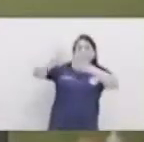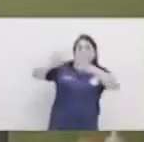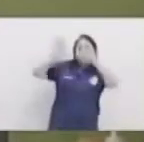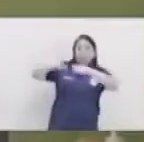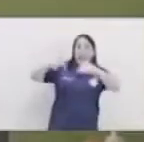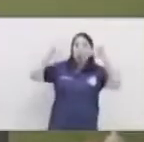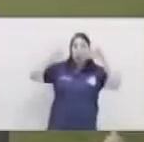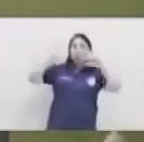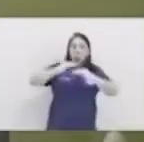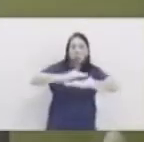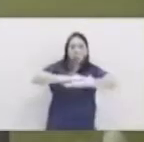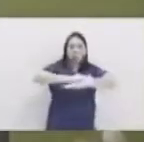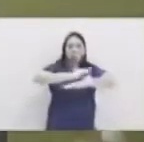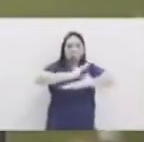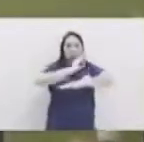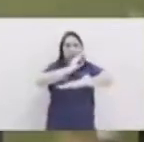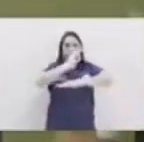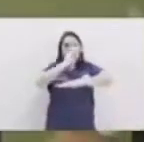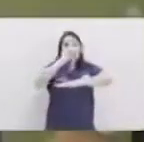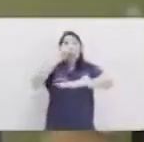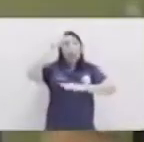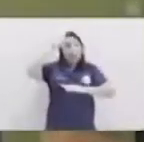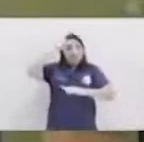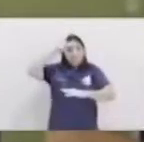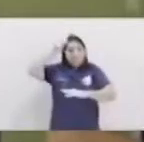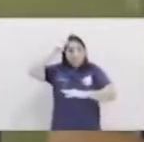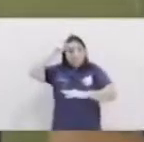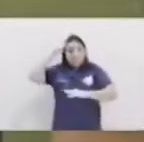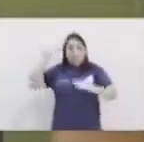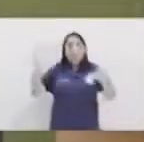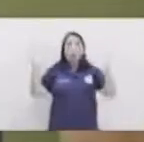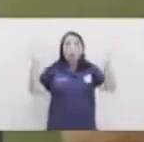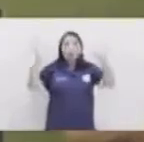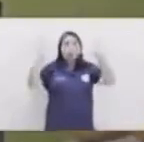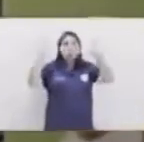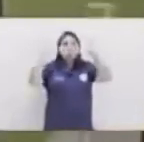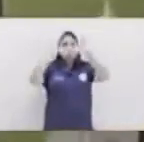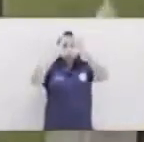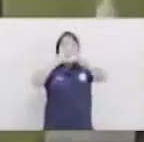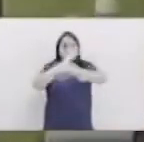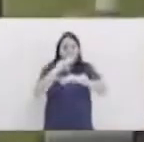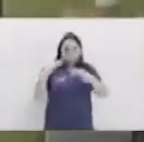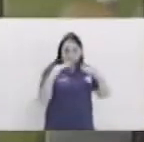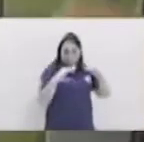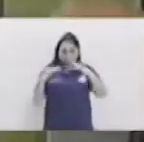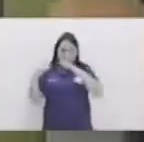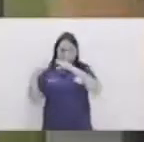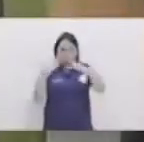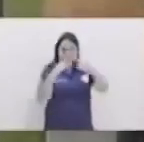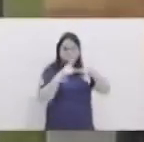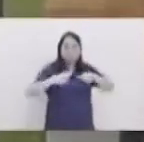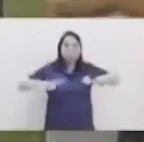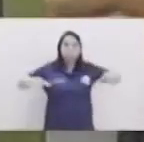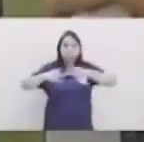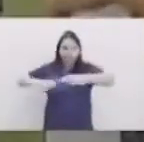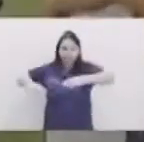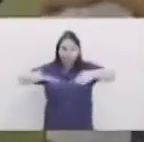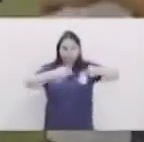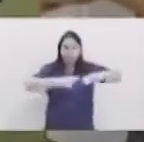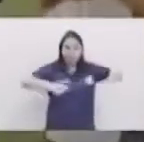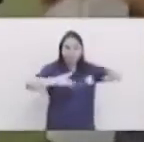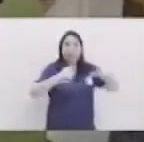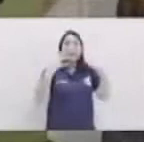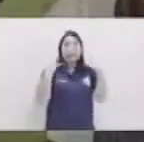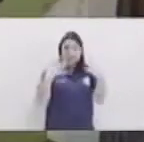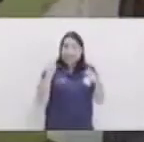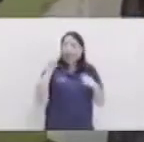sol. En México está cayendo la noche, la guerra merodea por todas partes, oh dador de la vida. ¿Te das cuenta? Acá encontramos